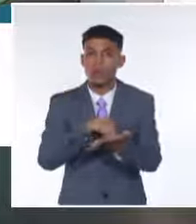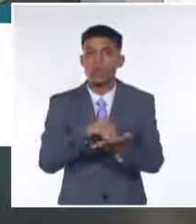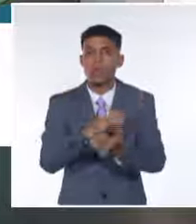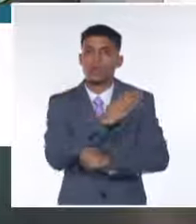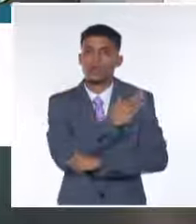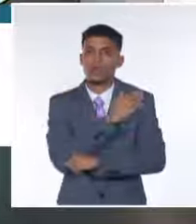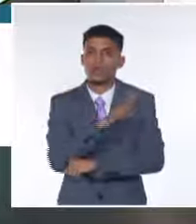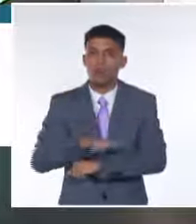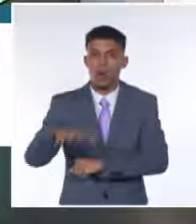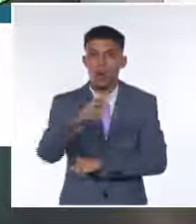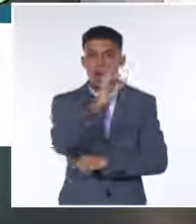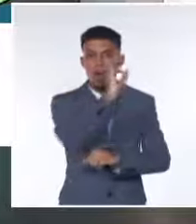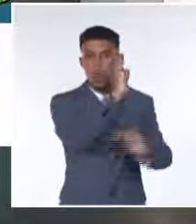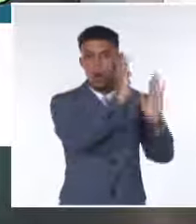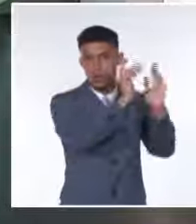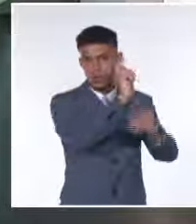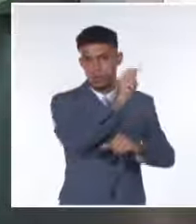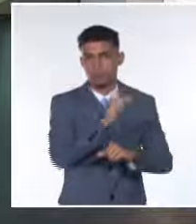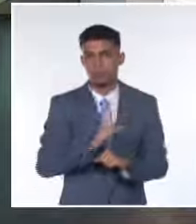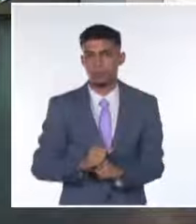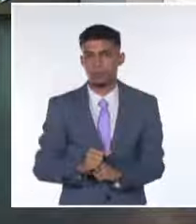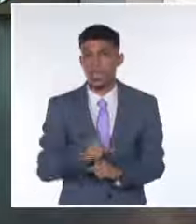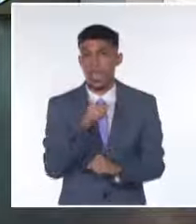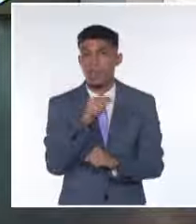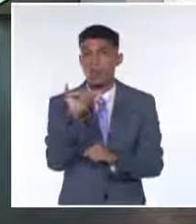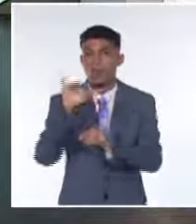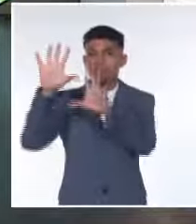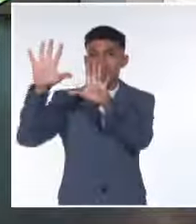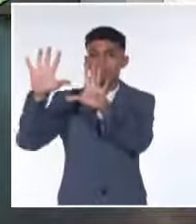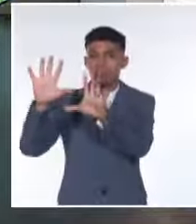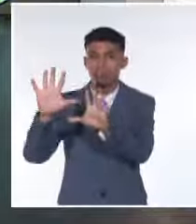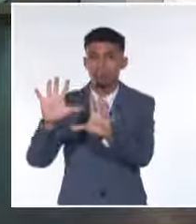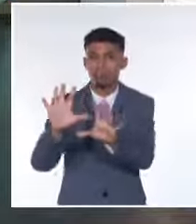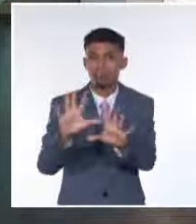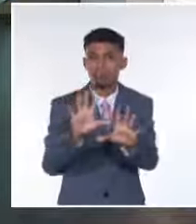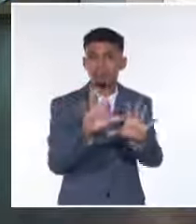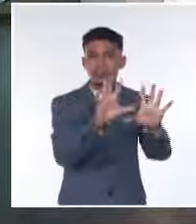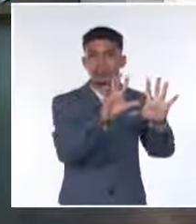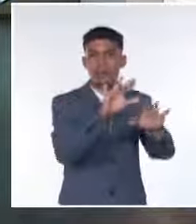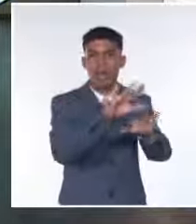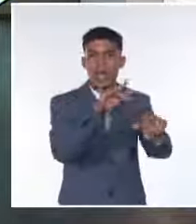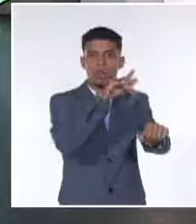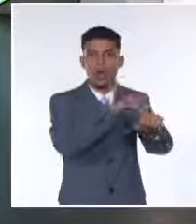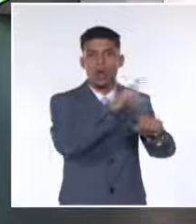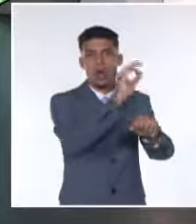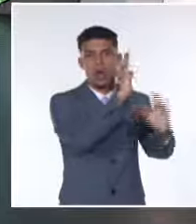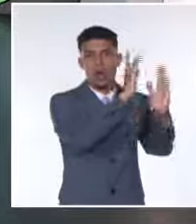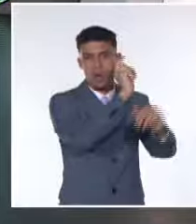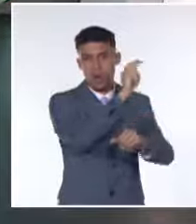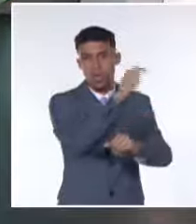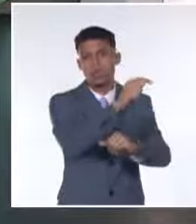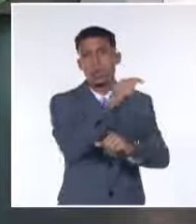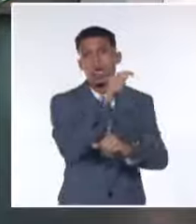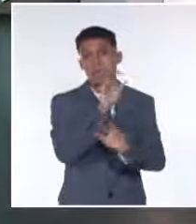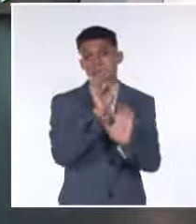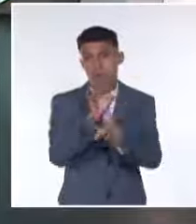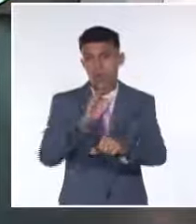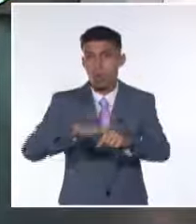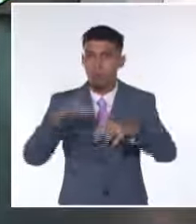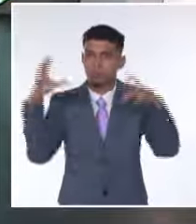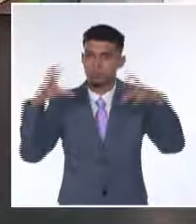oriental del país, donde la presencia de una bajada de los niveles medios de la atmósfera favorece las precipitaciones en esta parte del país,